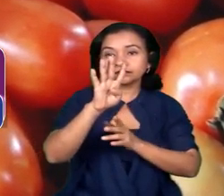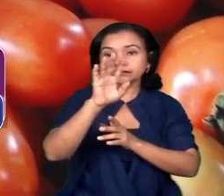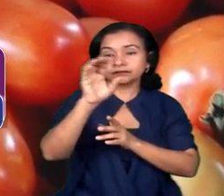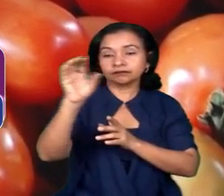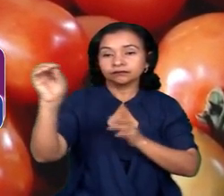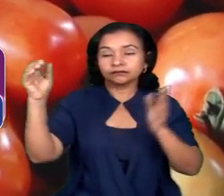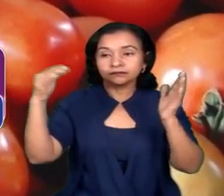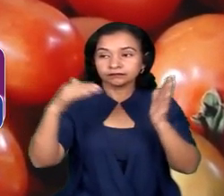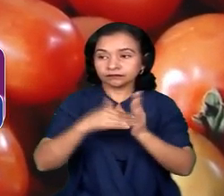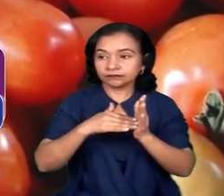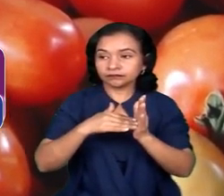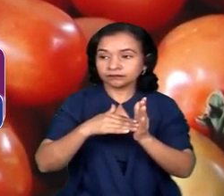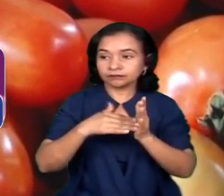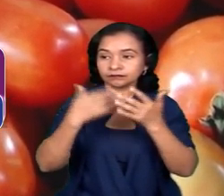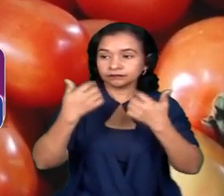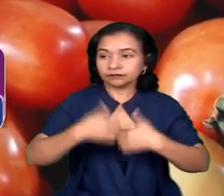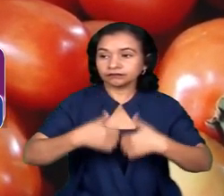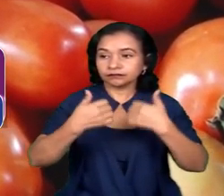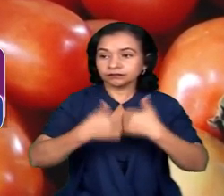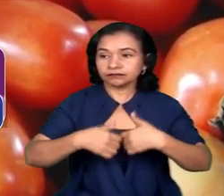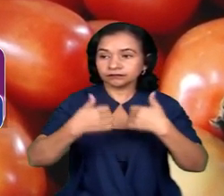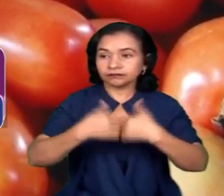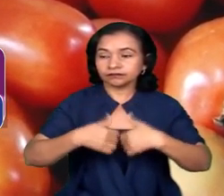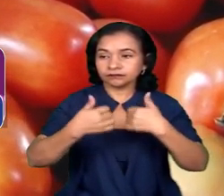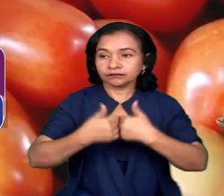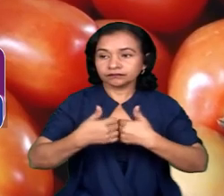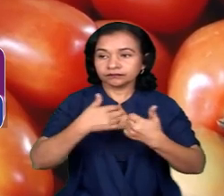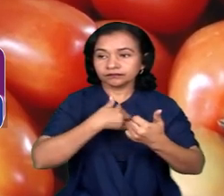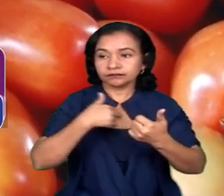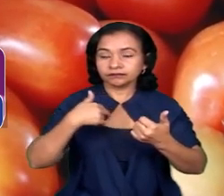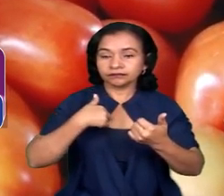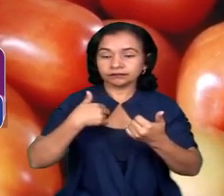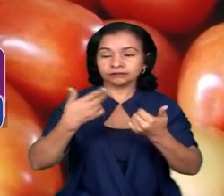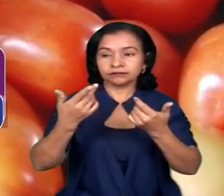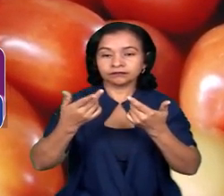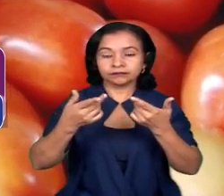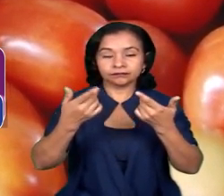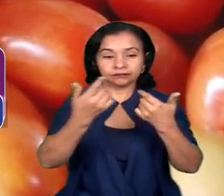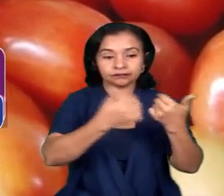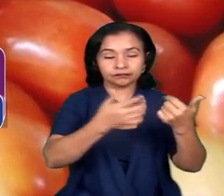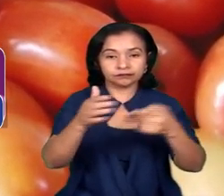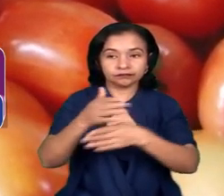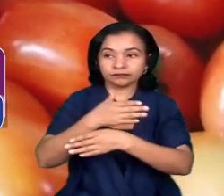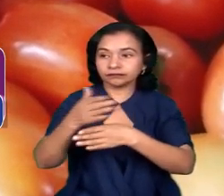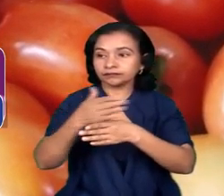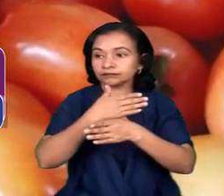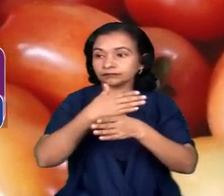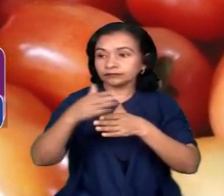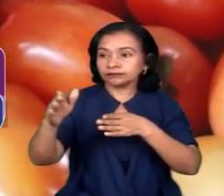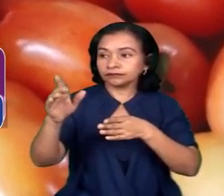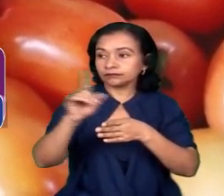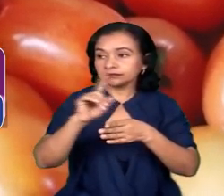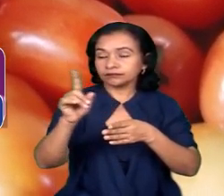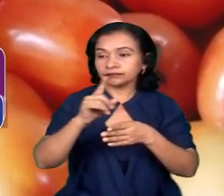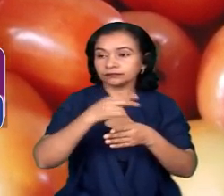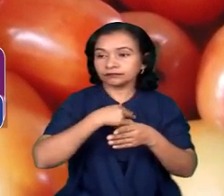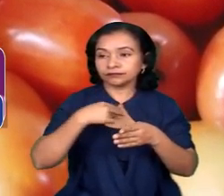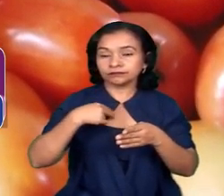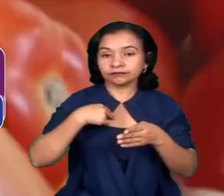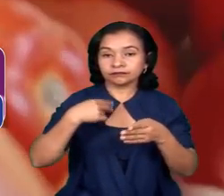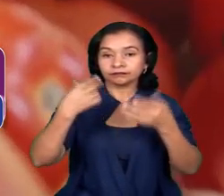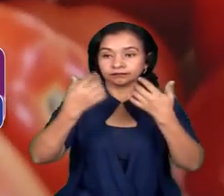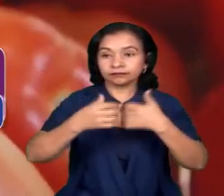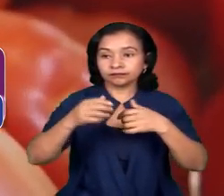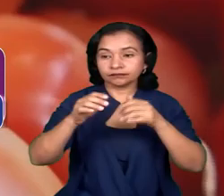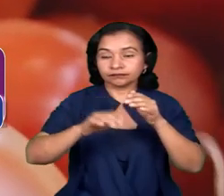400,000 empresas pequeñas y grandes que hay en las comipymes, no excluyendo, pues no vamos a excluir a los empresarios grandes,